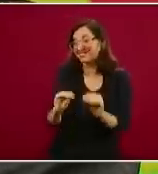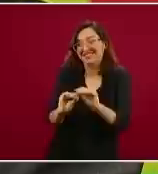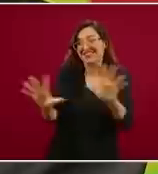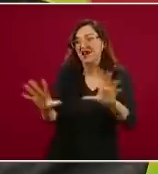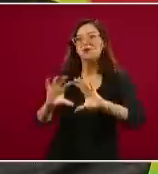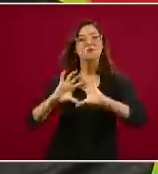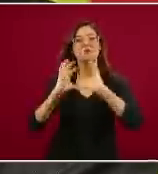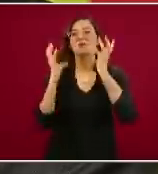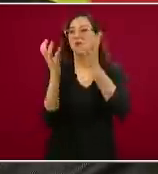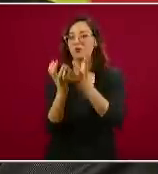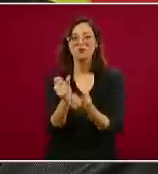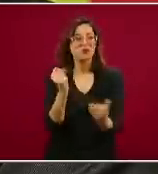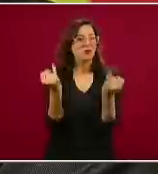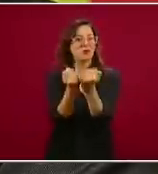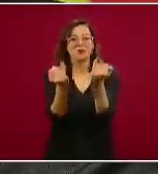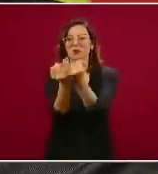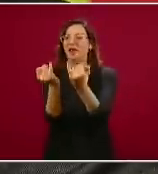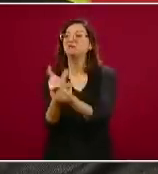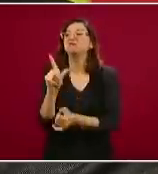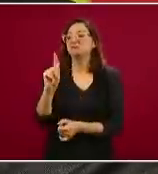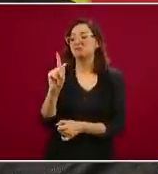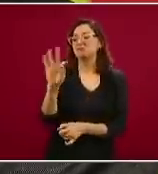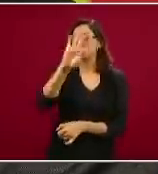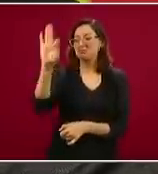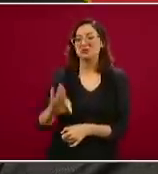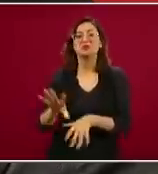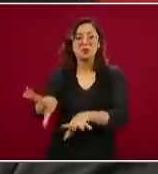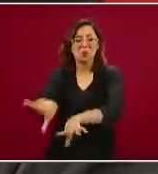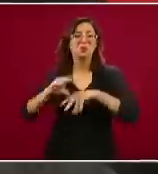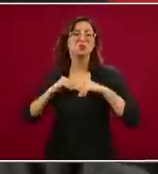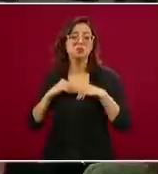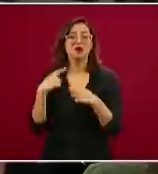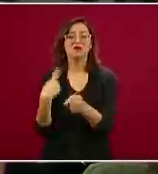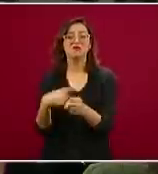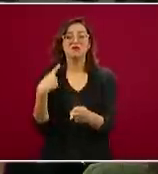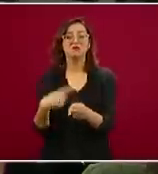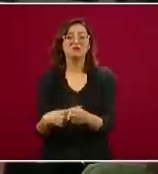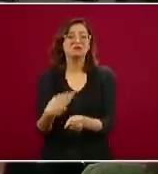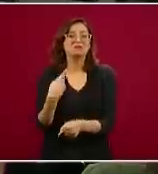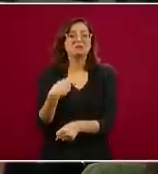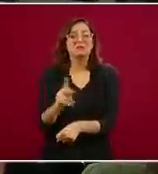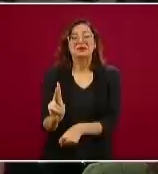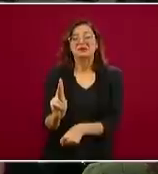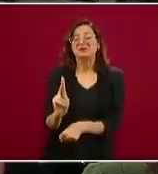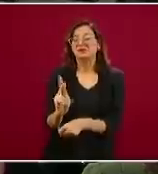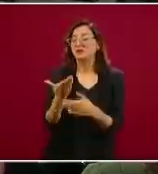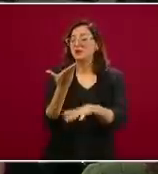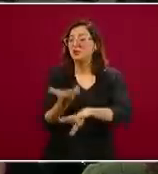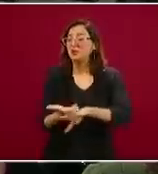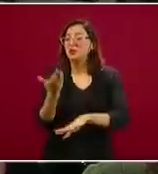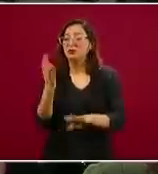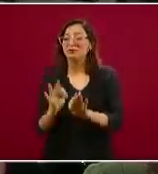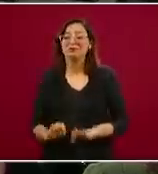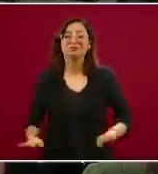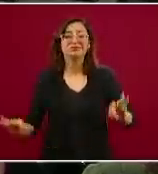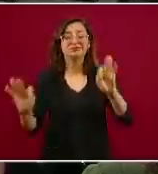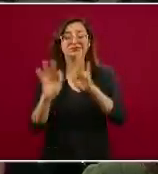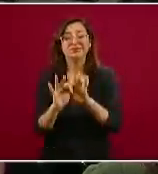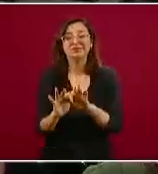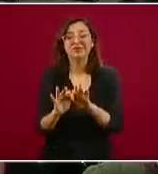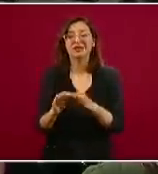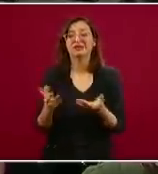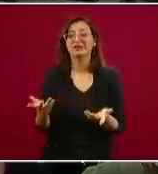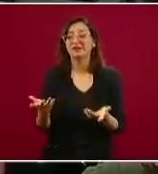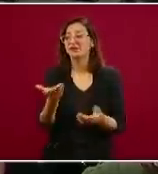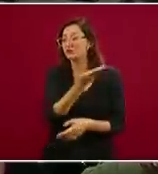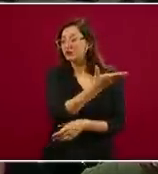que hasta el 70% de la población esté infectada. Pero es indispensable, es muy importante que la población,